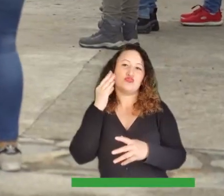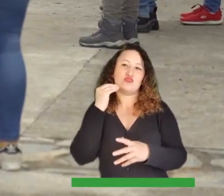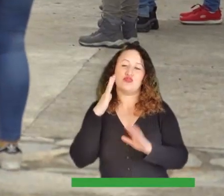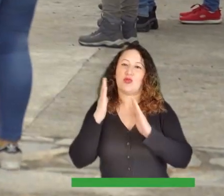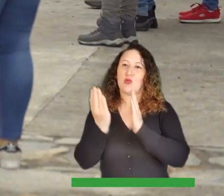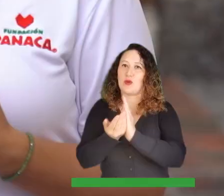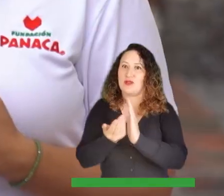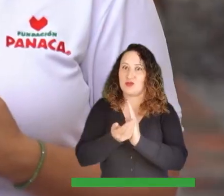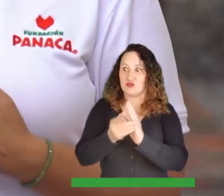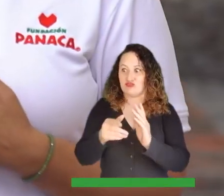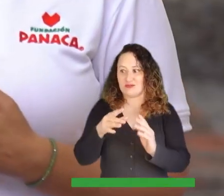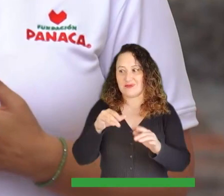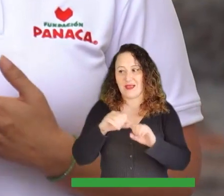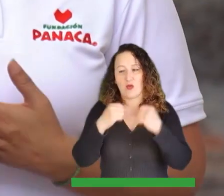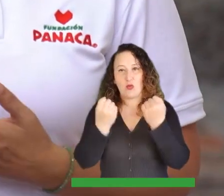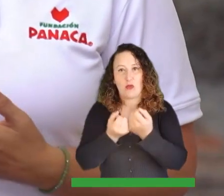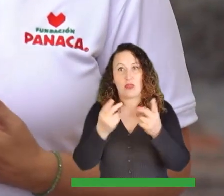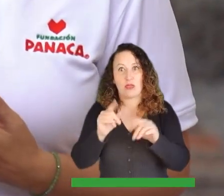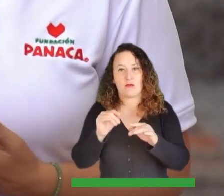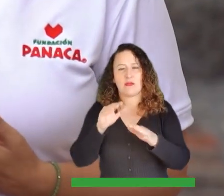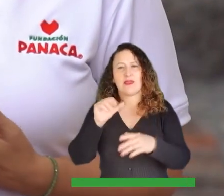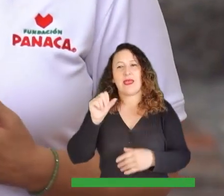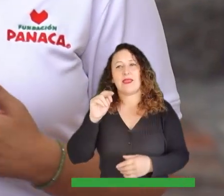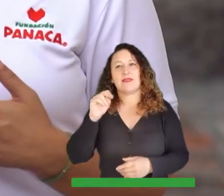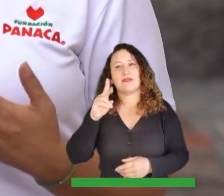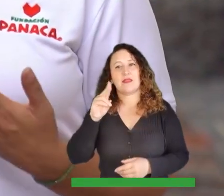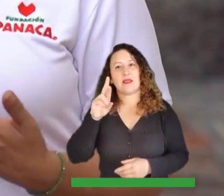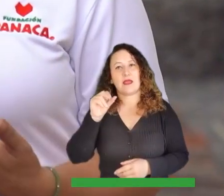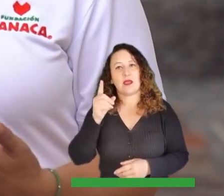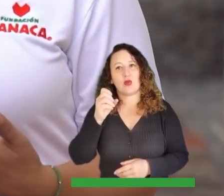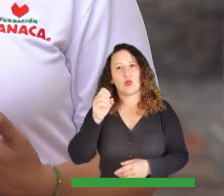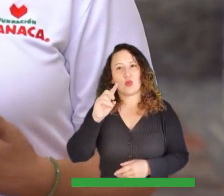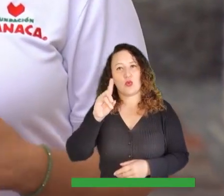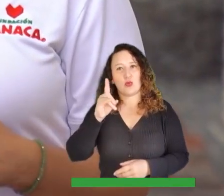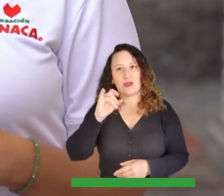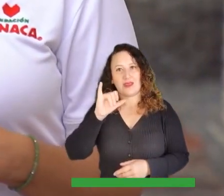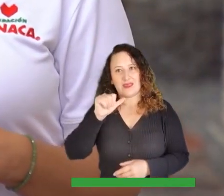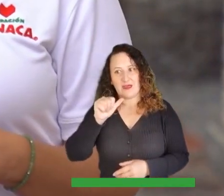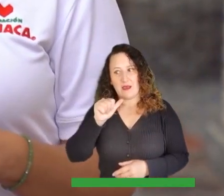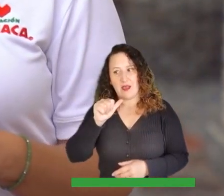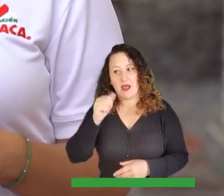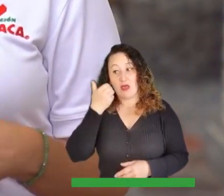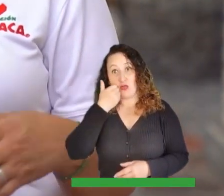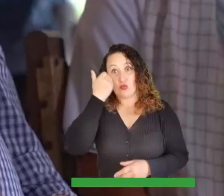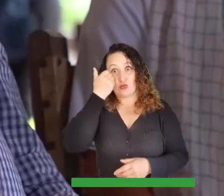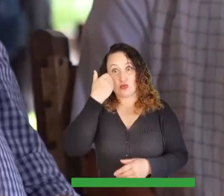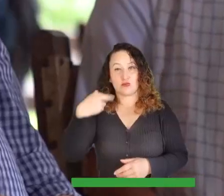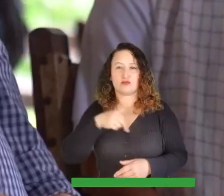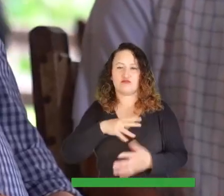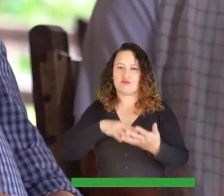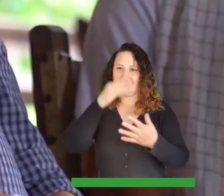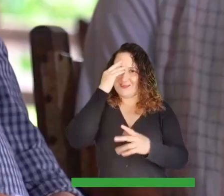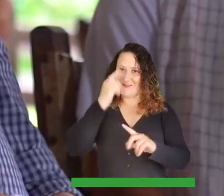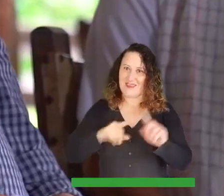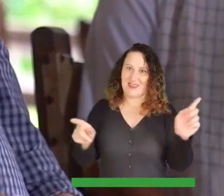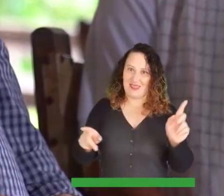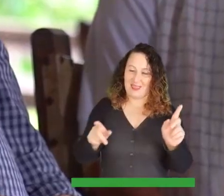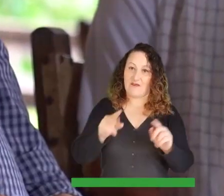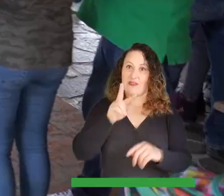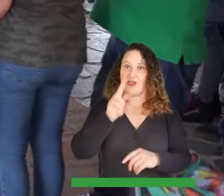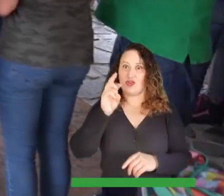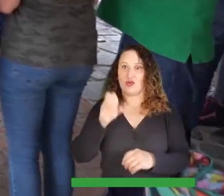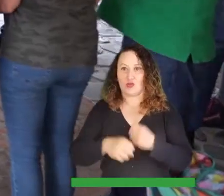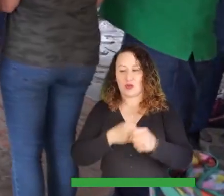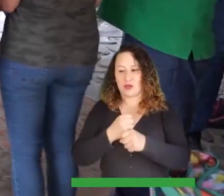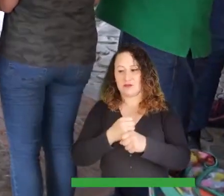en el aula, están viendo también todo el tema de andragogía. Cuando somos adultos aprendemos de manera diferente. Ya después de los 28